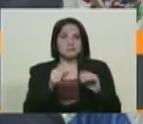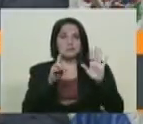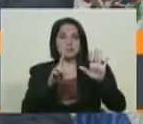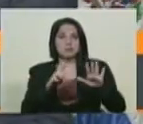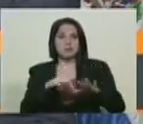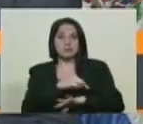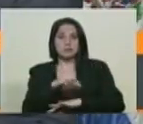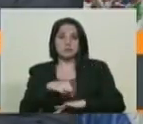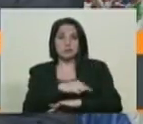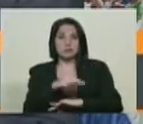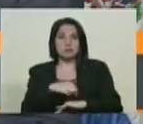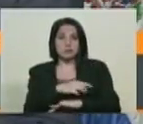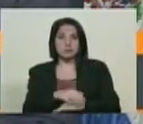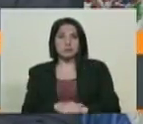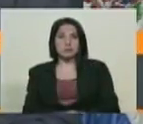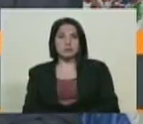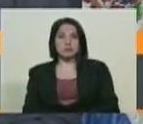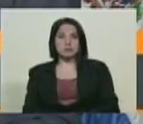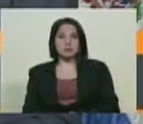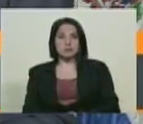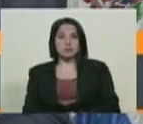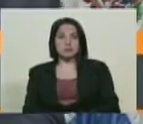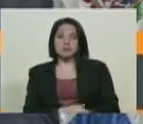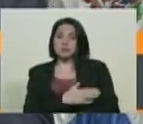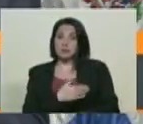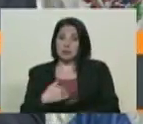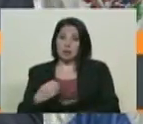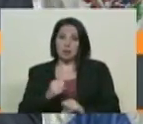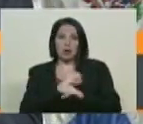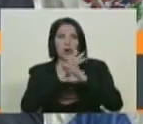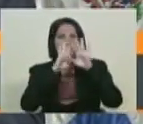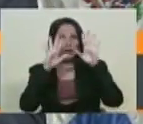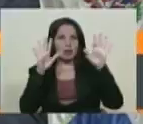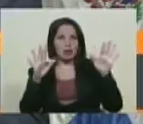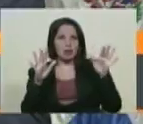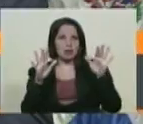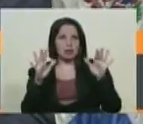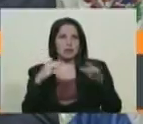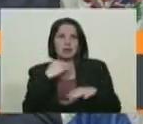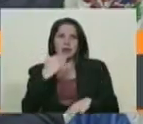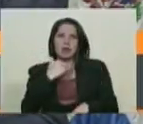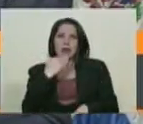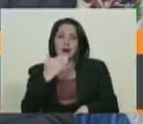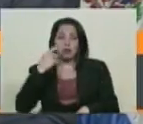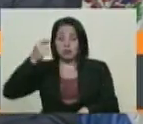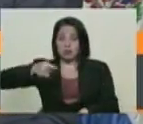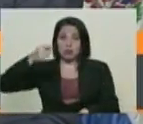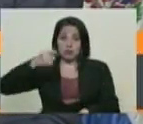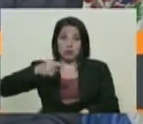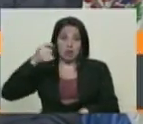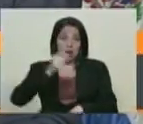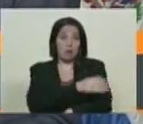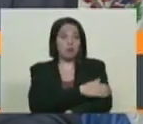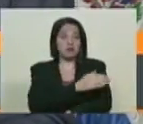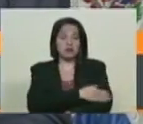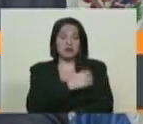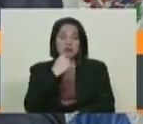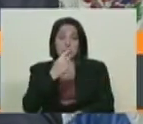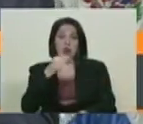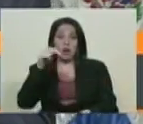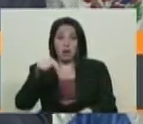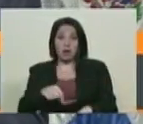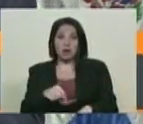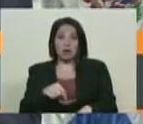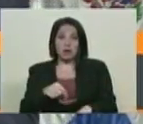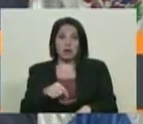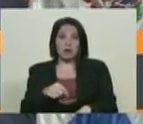6 horas de duración. Queremos hacer una aclaratoria, porque un diputado de la oposición venezolana dijo el día de hoy, el